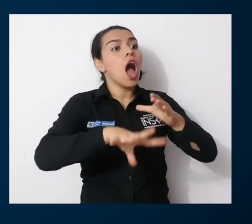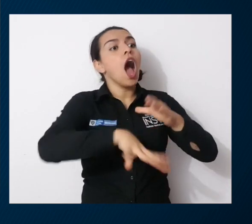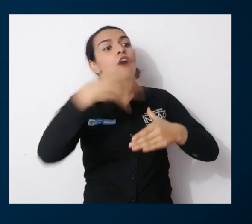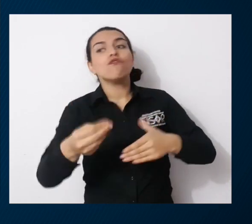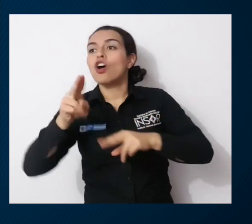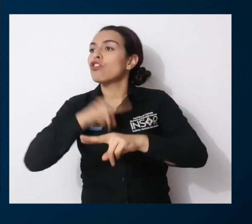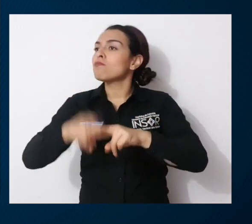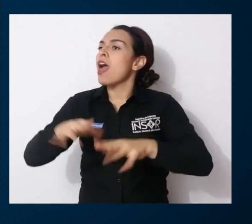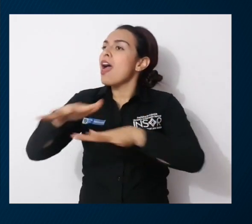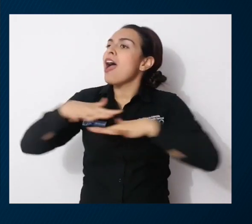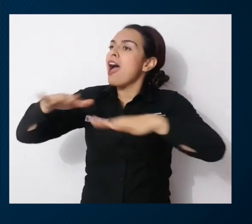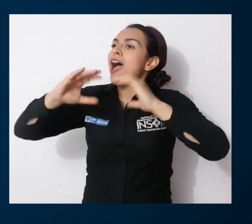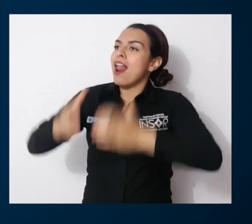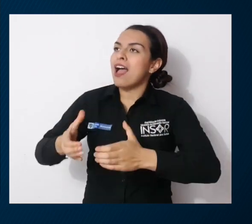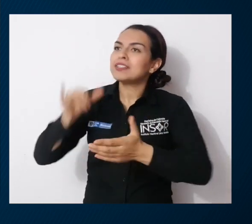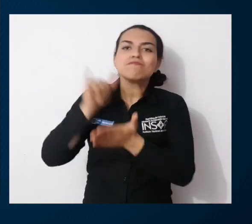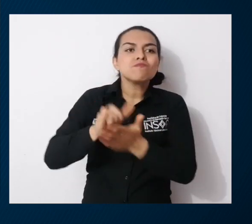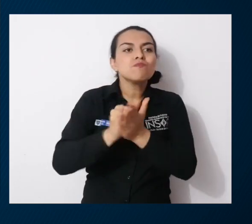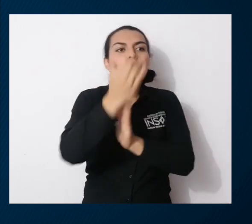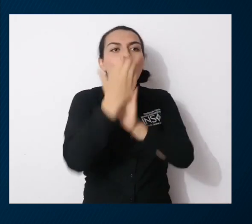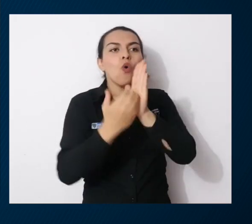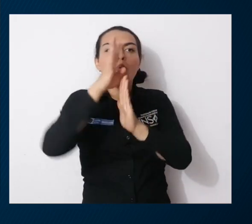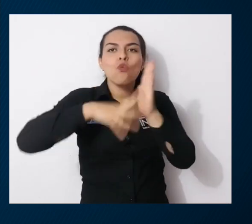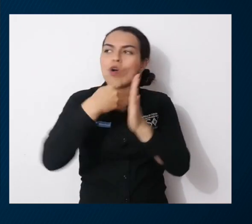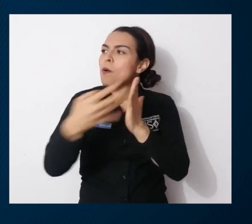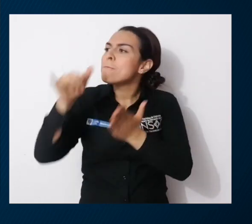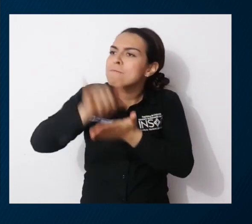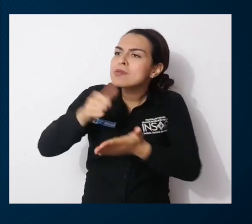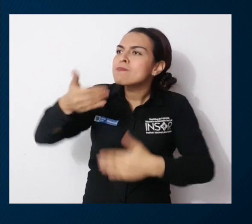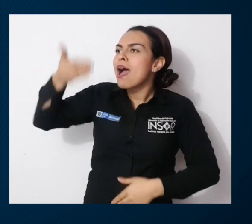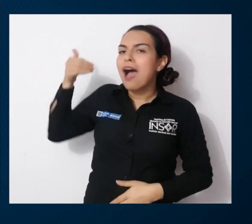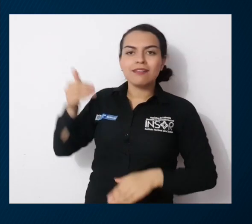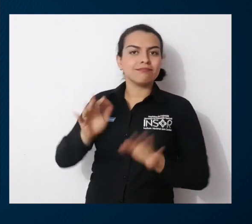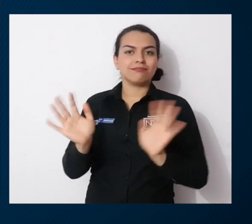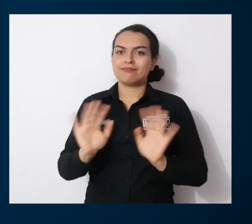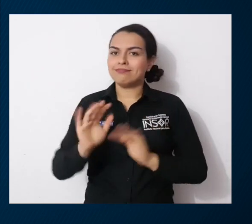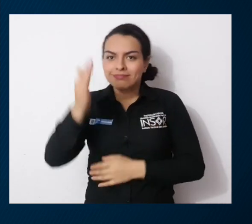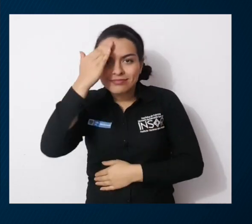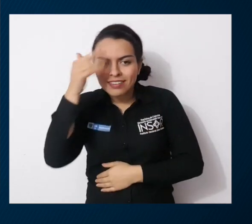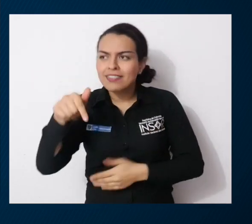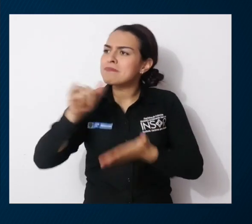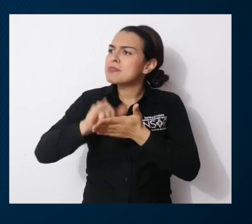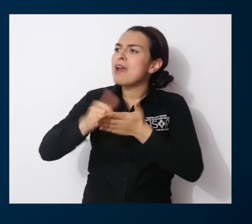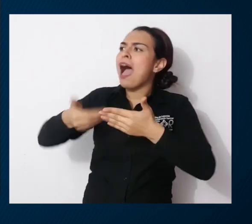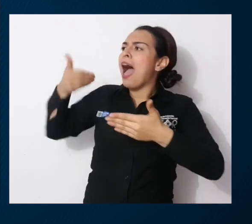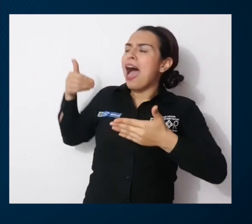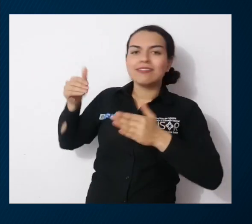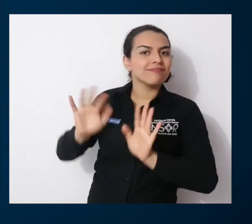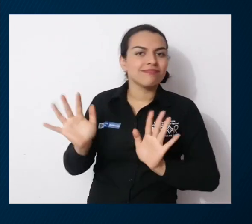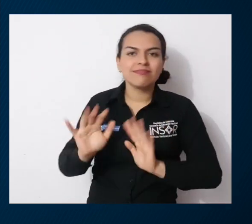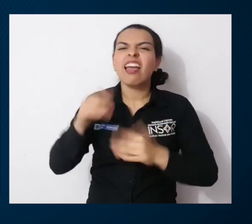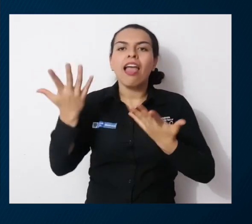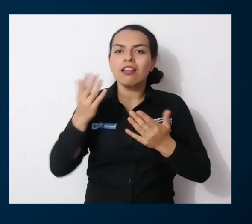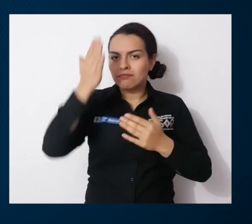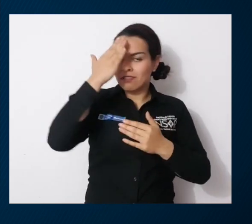la estructuración del currículo de manera como lo teníamos antes, inclusive a la organización institucional de la manera como la teníamos antes, en términos de